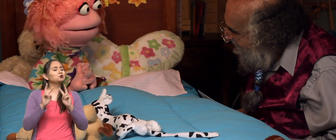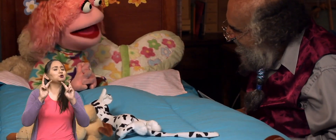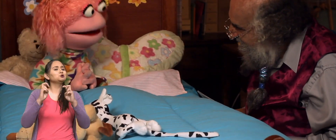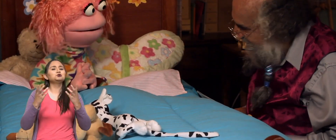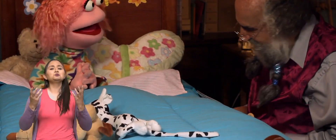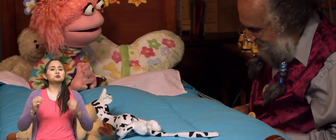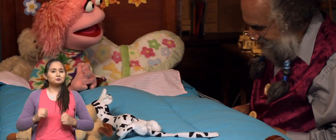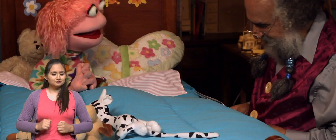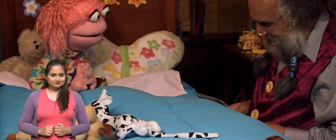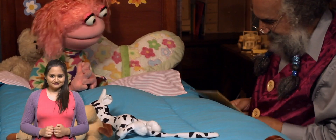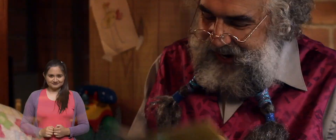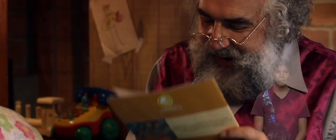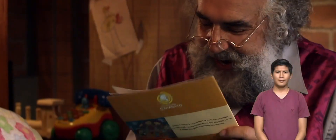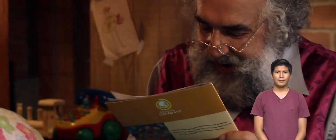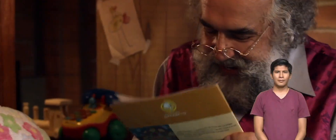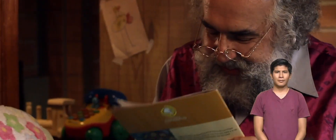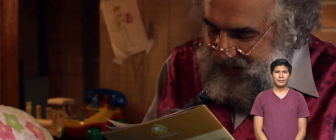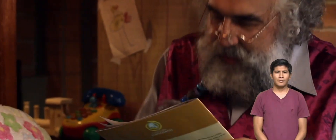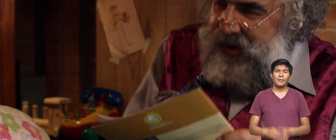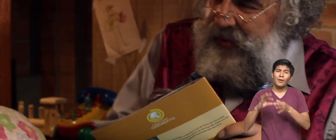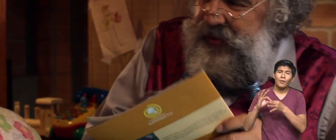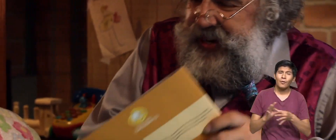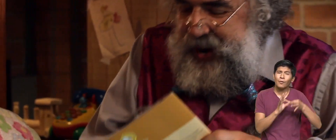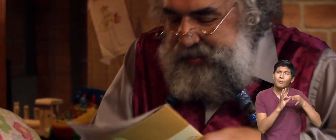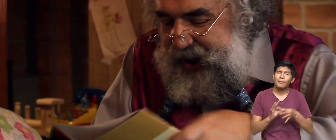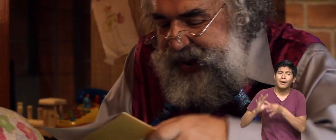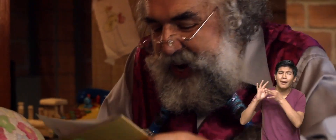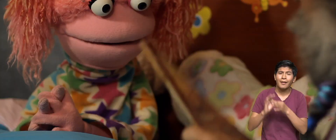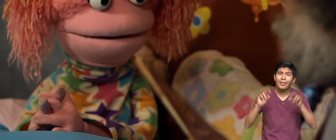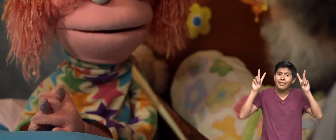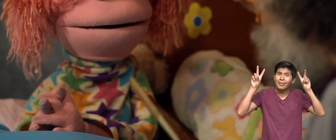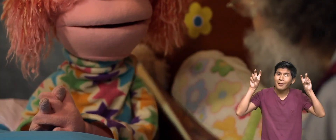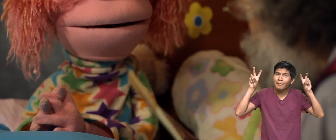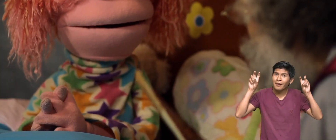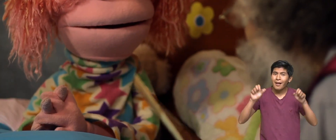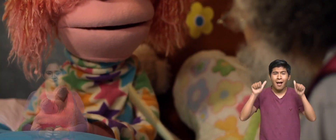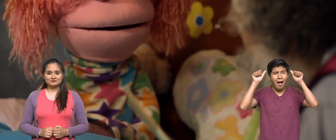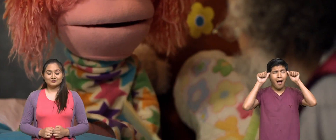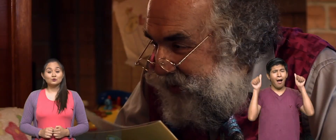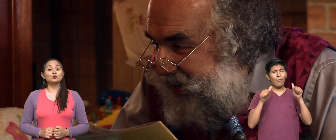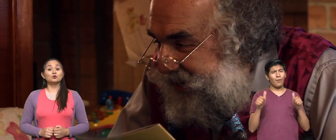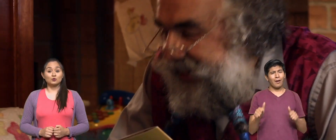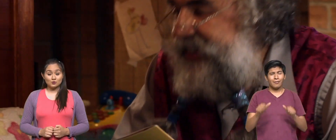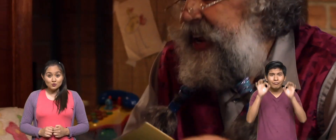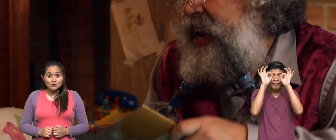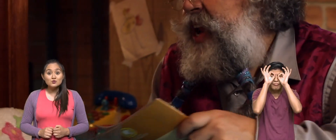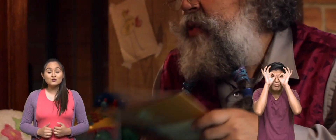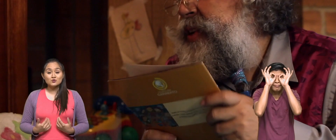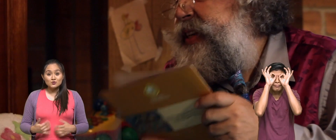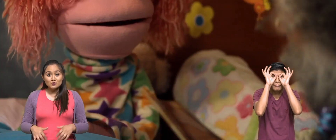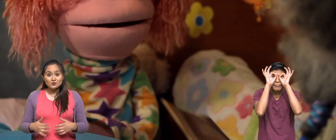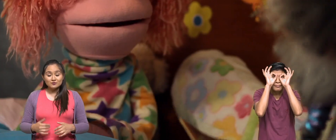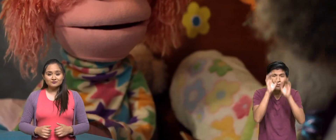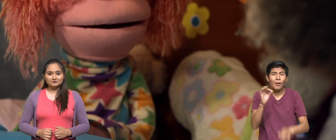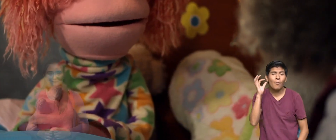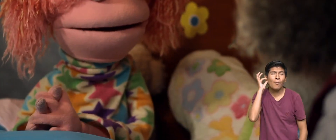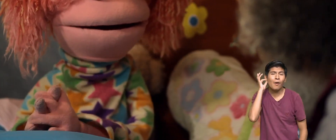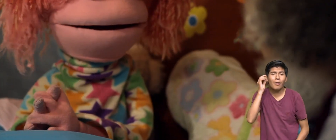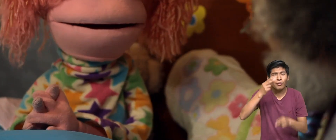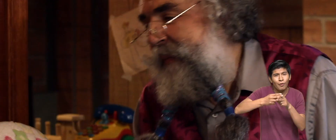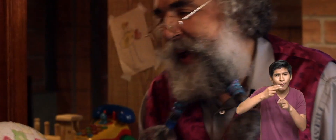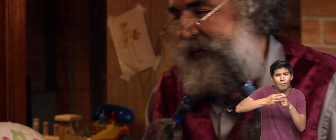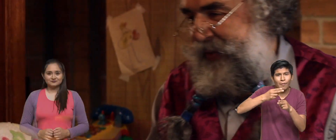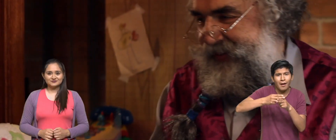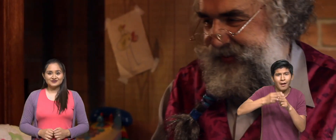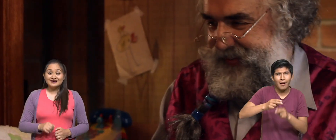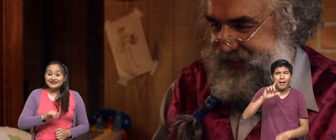¿Qué cuento es este, papo? Este cuento se llama Los lentes de las abuelitas y lo escribió